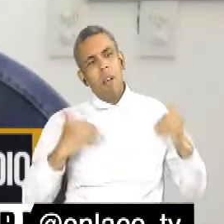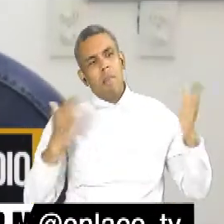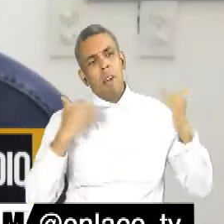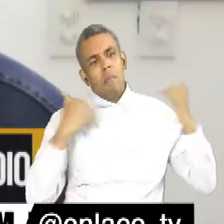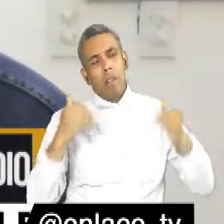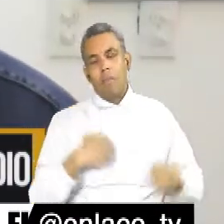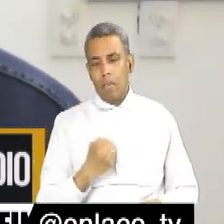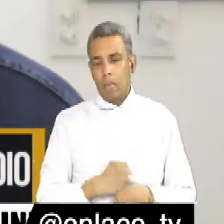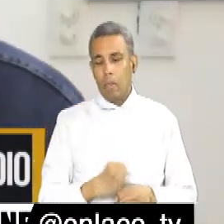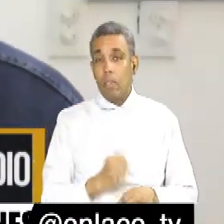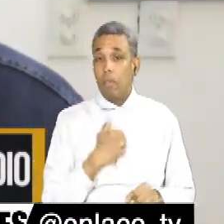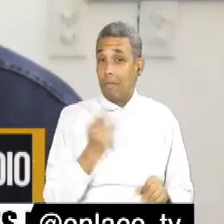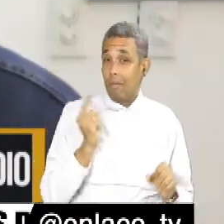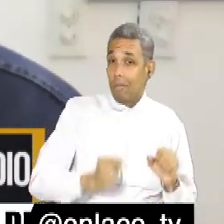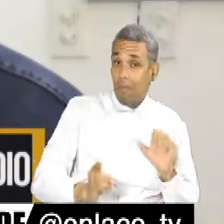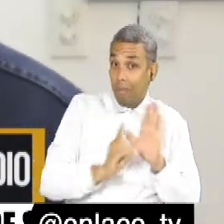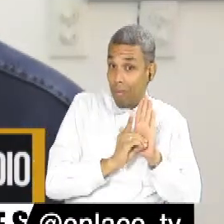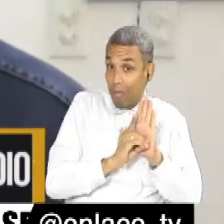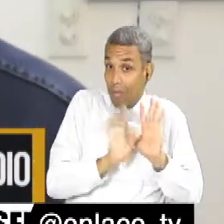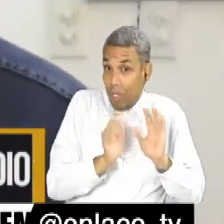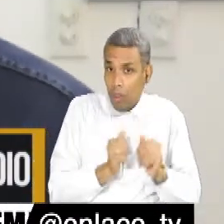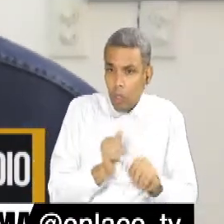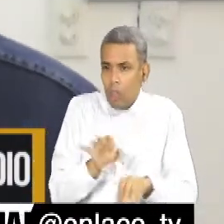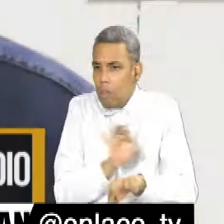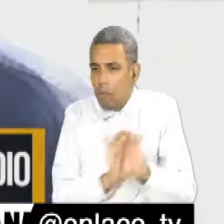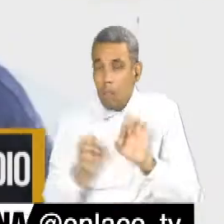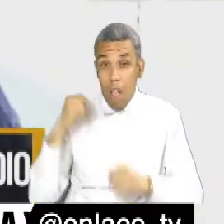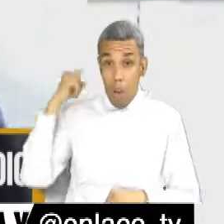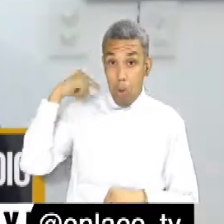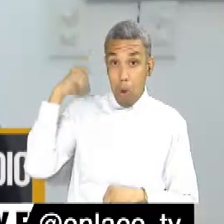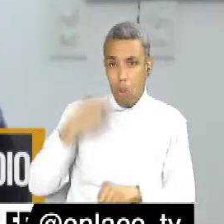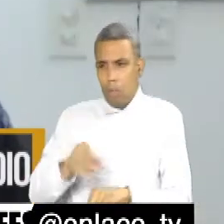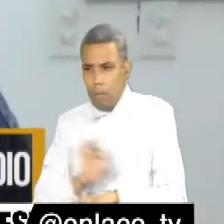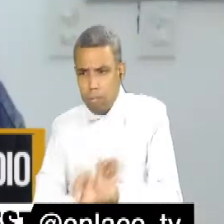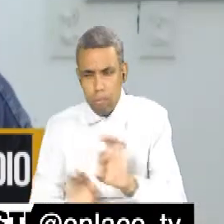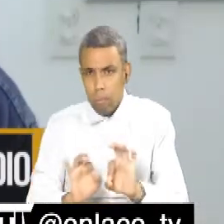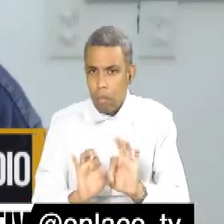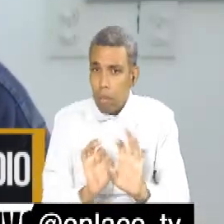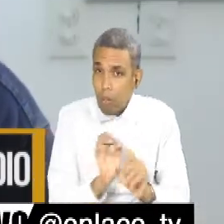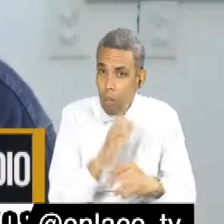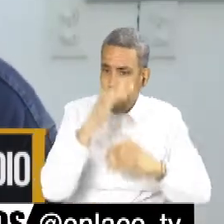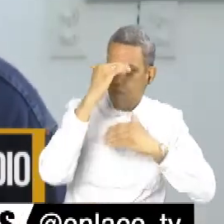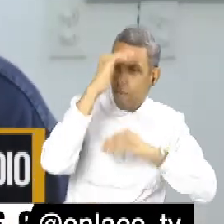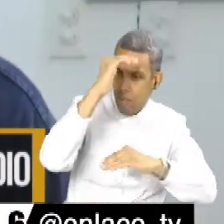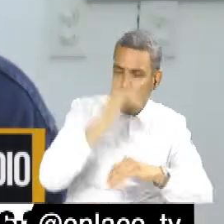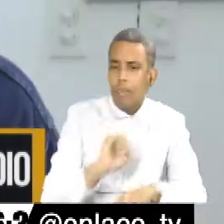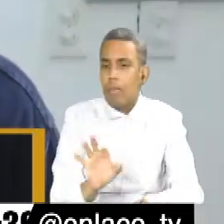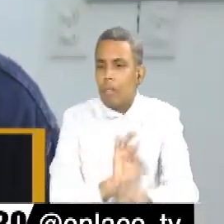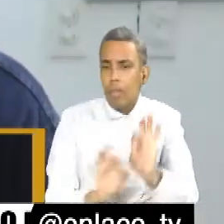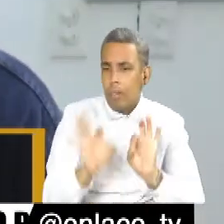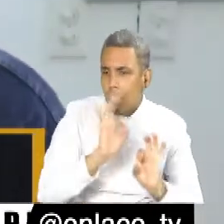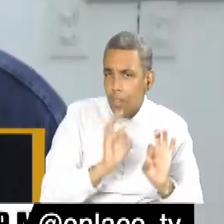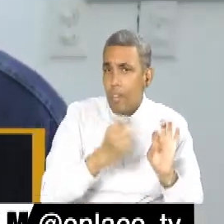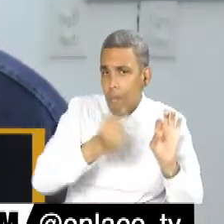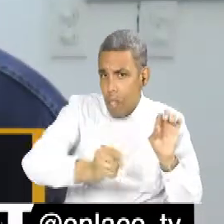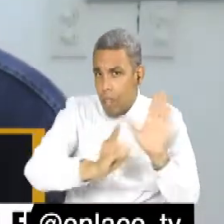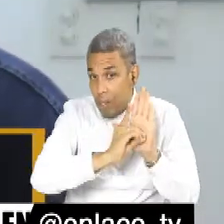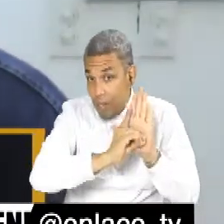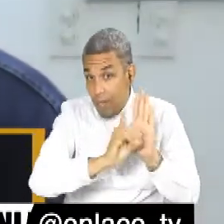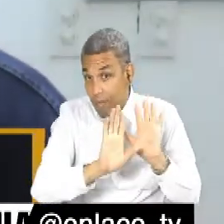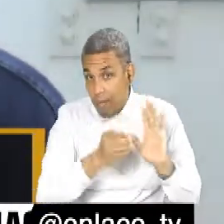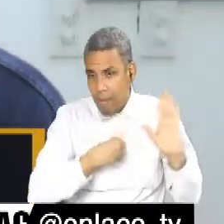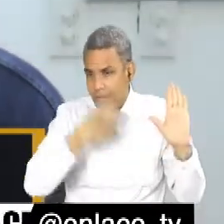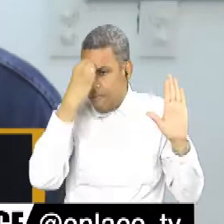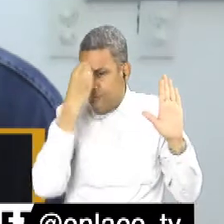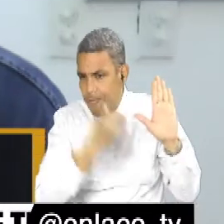del 2016, el cual nos está regulando desde el año pasado. Realmente, digamos, nosotros tenemos una afectación fuerte en nuestro campo de